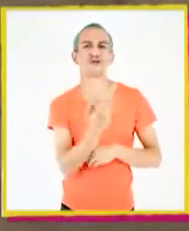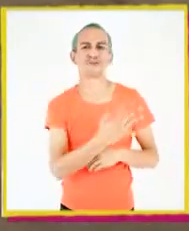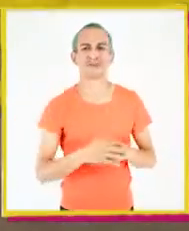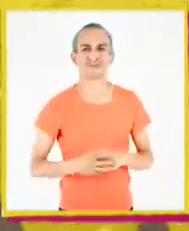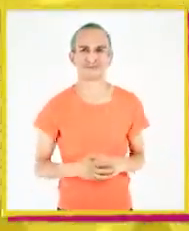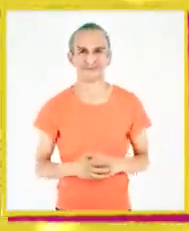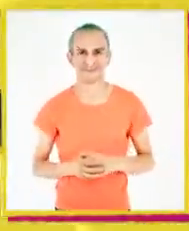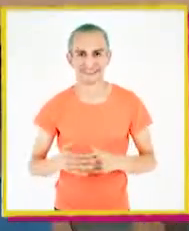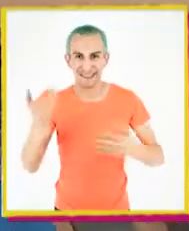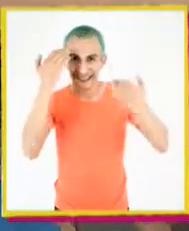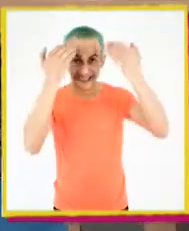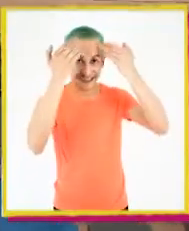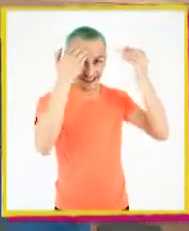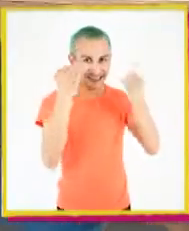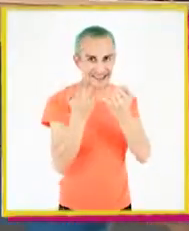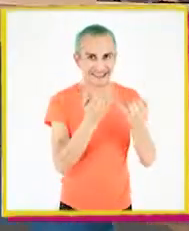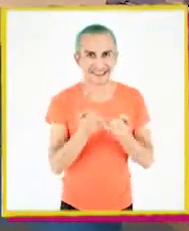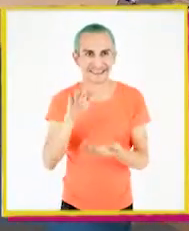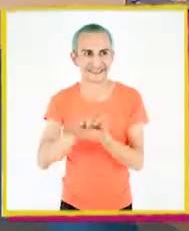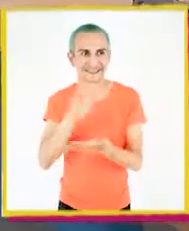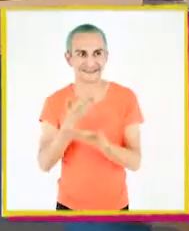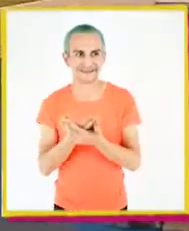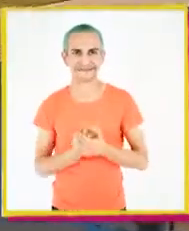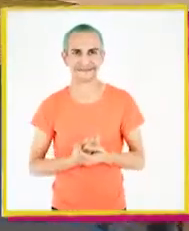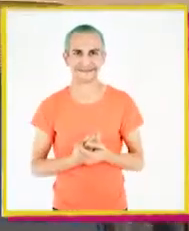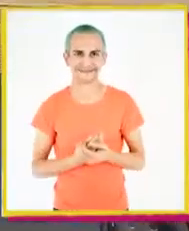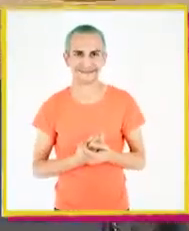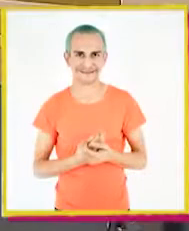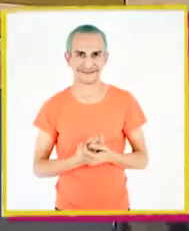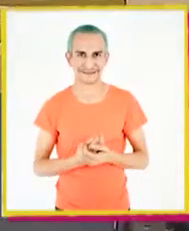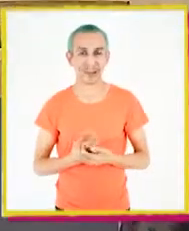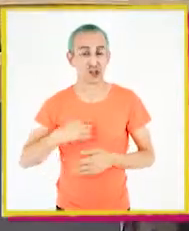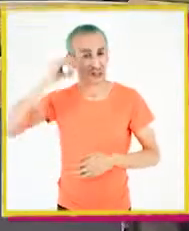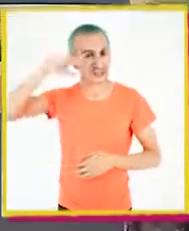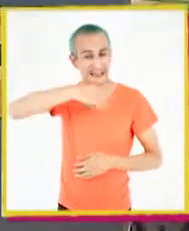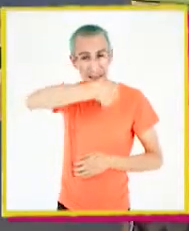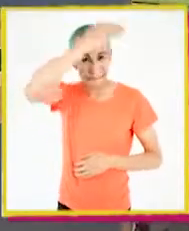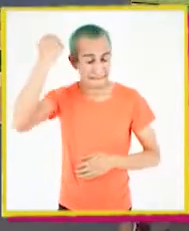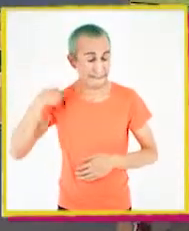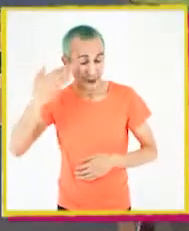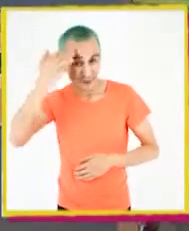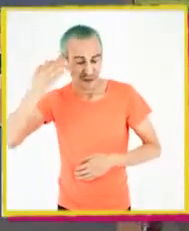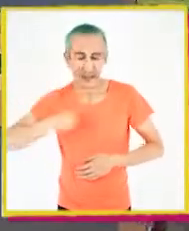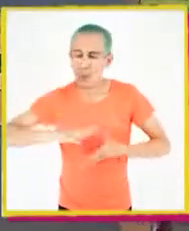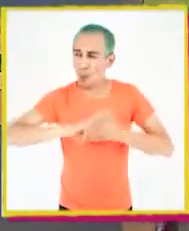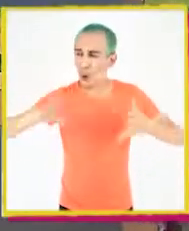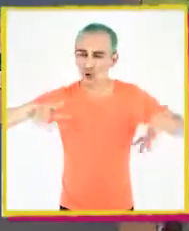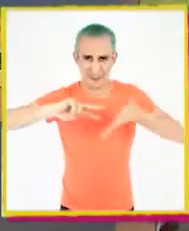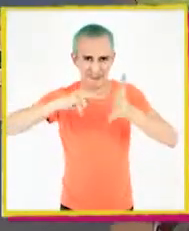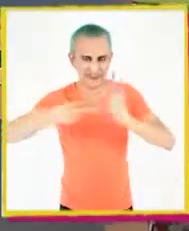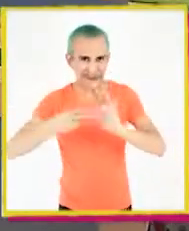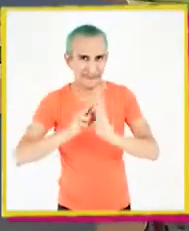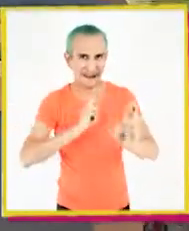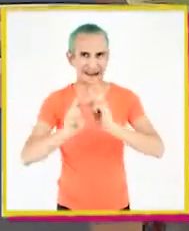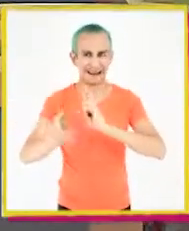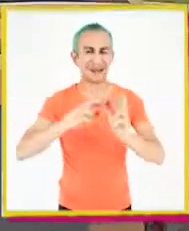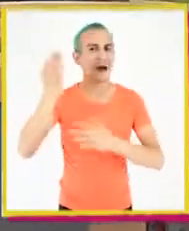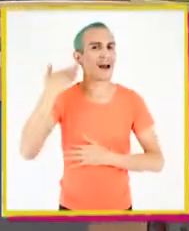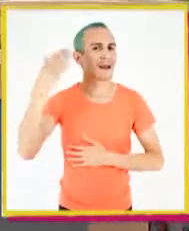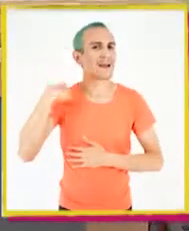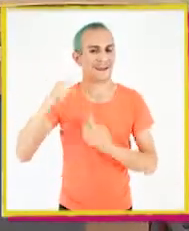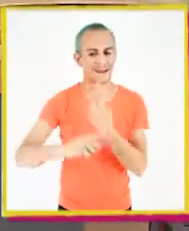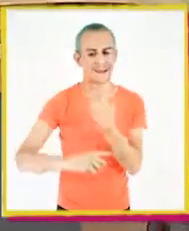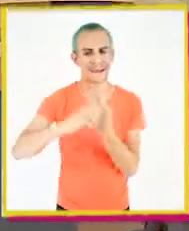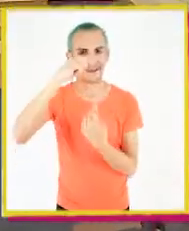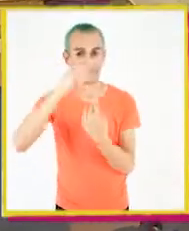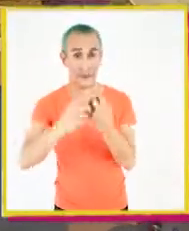Veamos. Hola amigos y amigas, ¿cómo están? Sé que Maca tuvo un mal día lleno de problemas relacionados al calor y a la